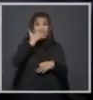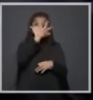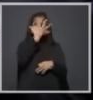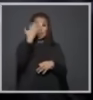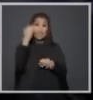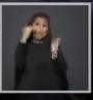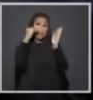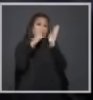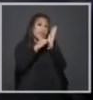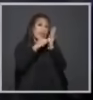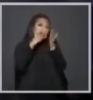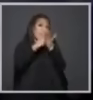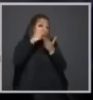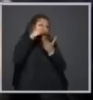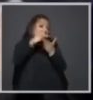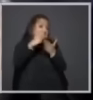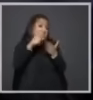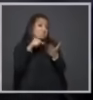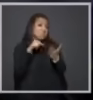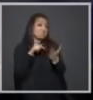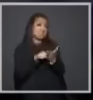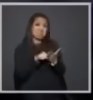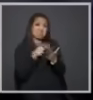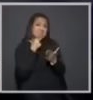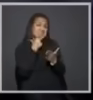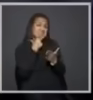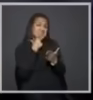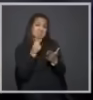sin impacto social.